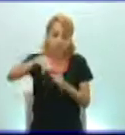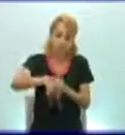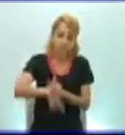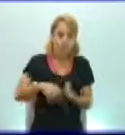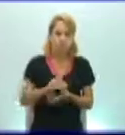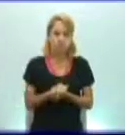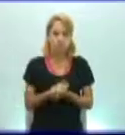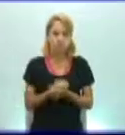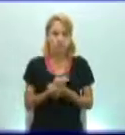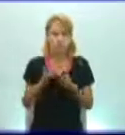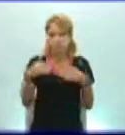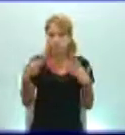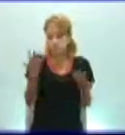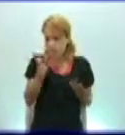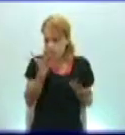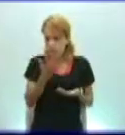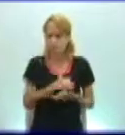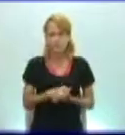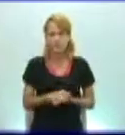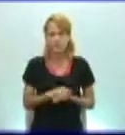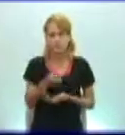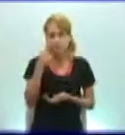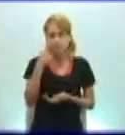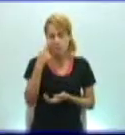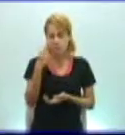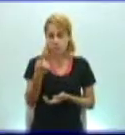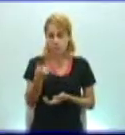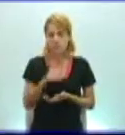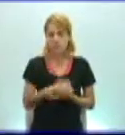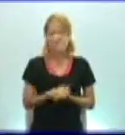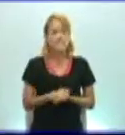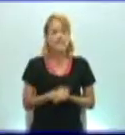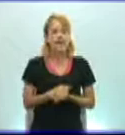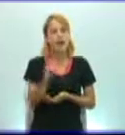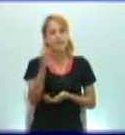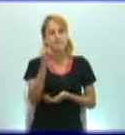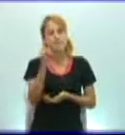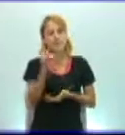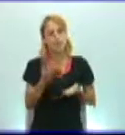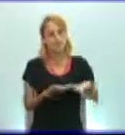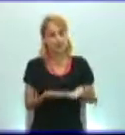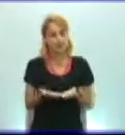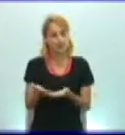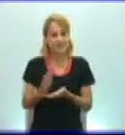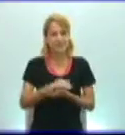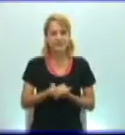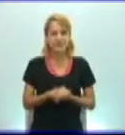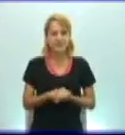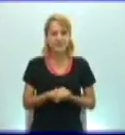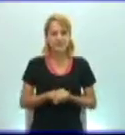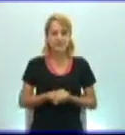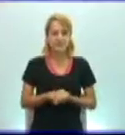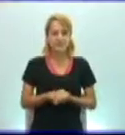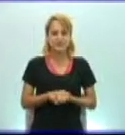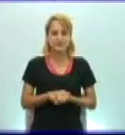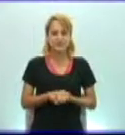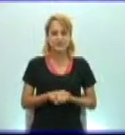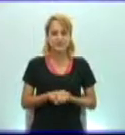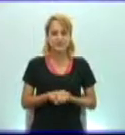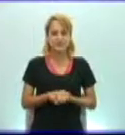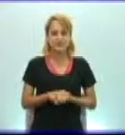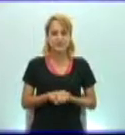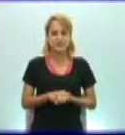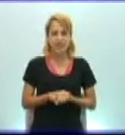será? Los invito a observar el siguiente audiovisual que les presento a continuación. La raíz,